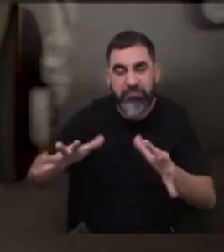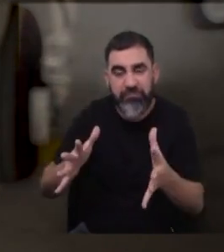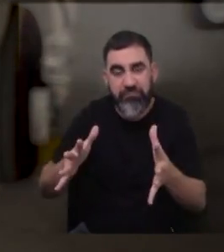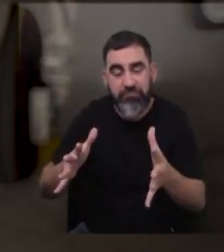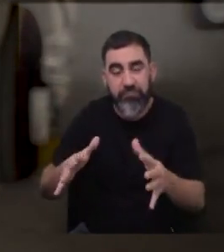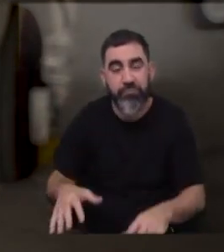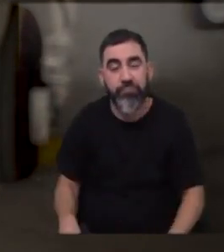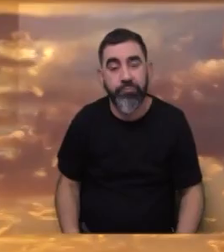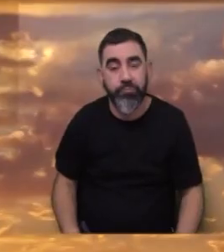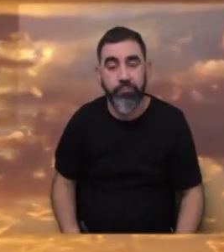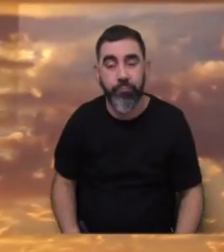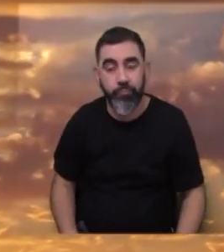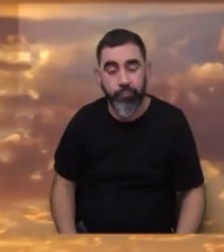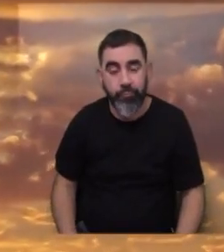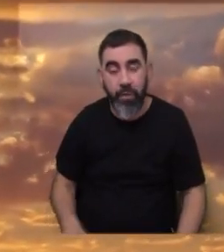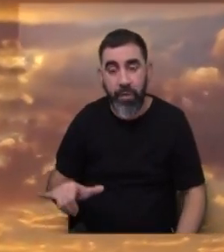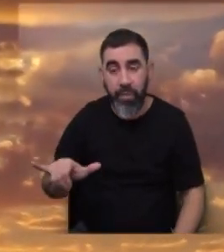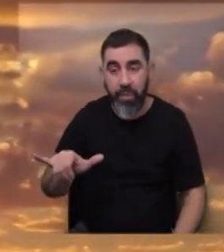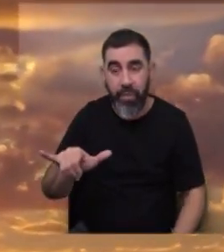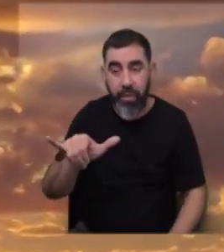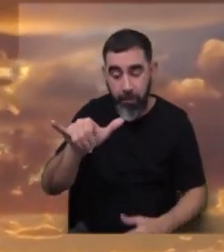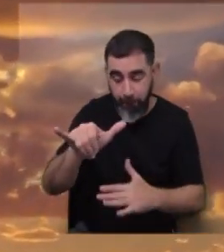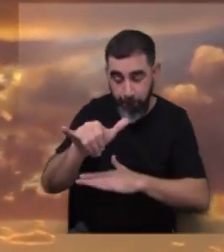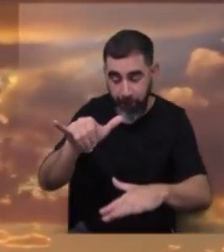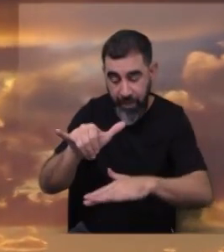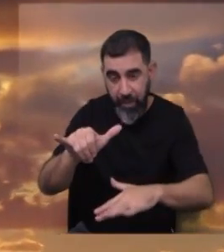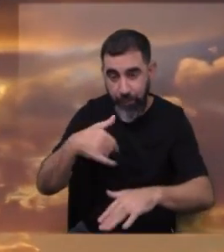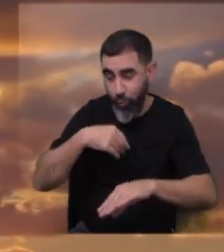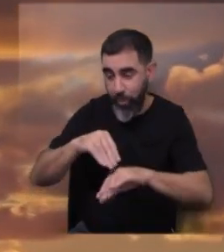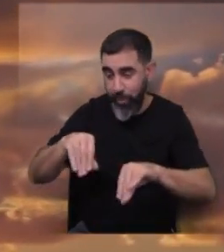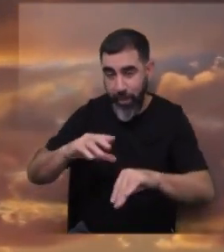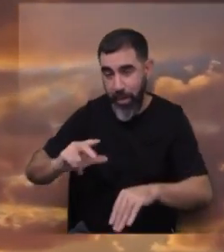algún sentido, despegarnos del piso cuando somos seres terrestres.